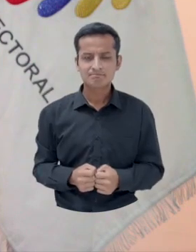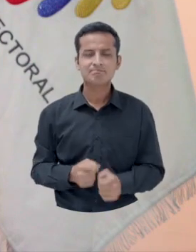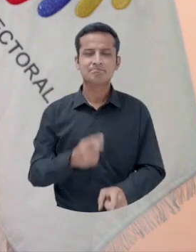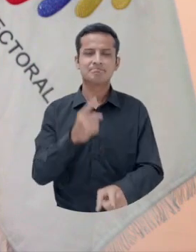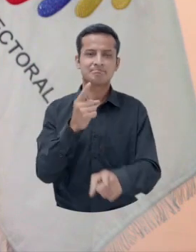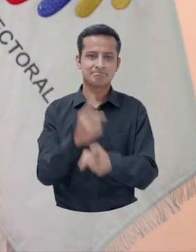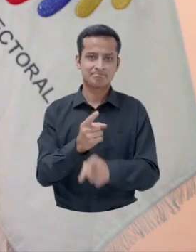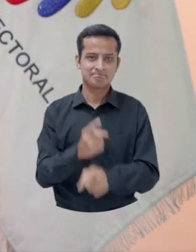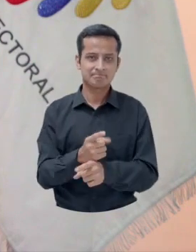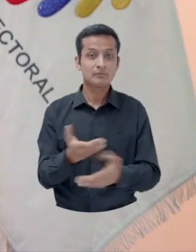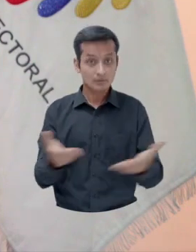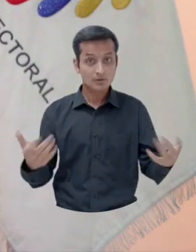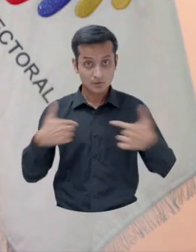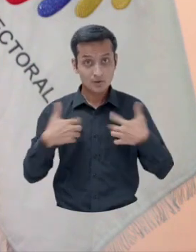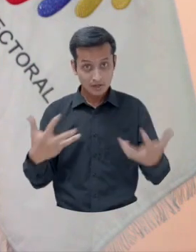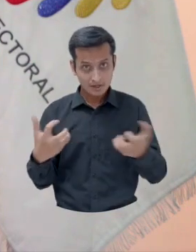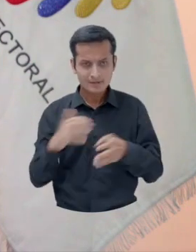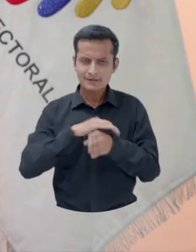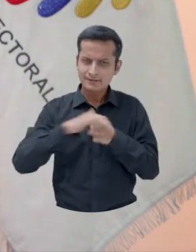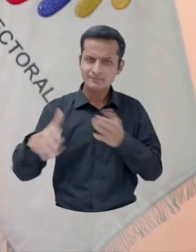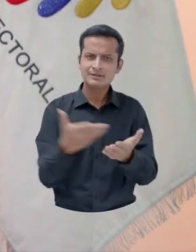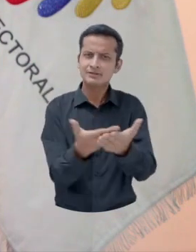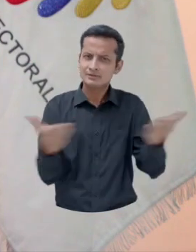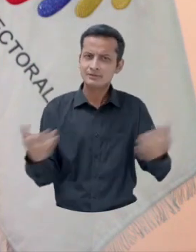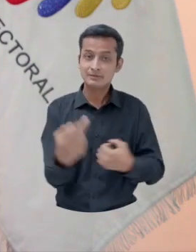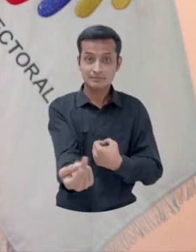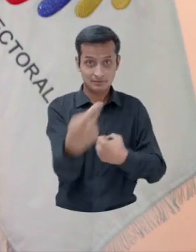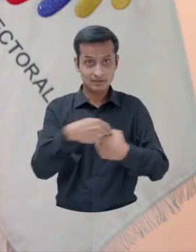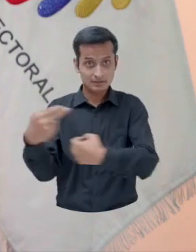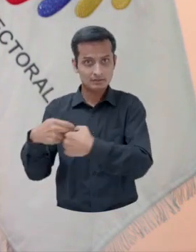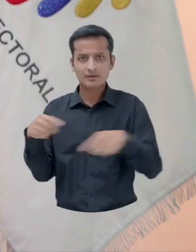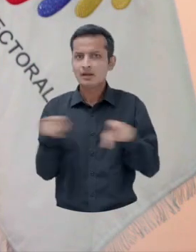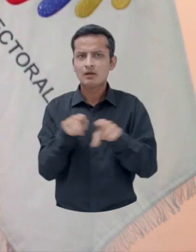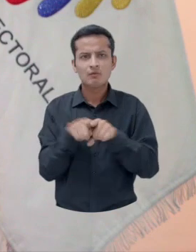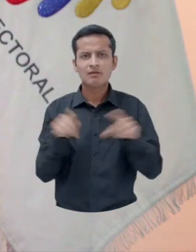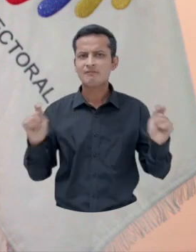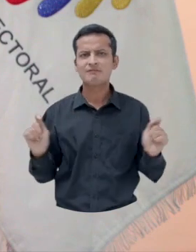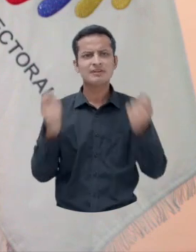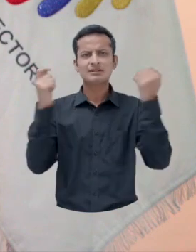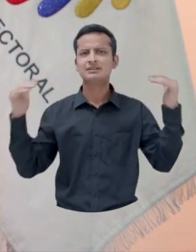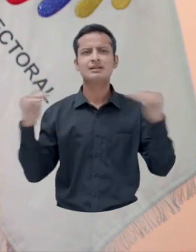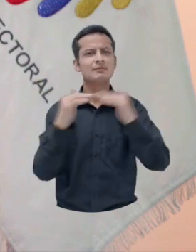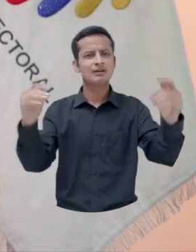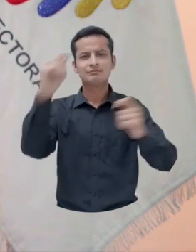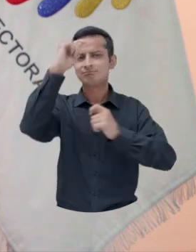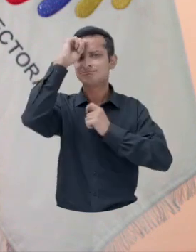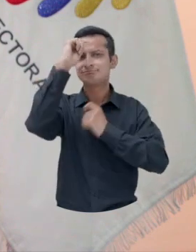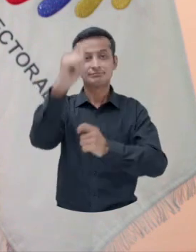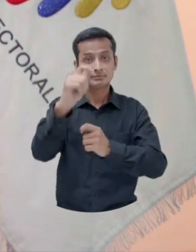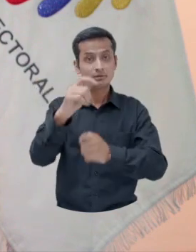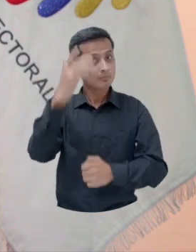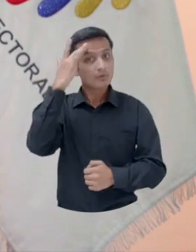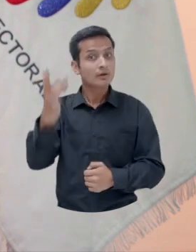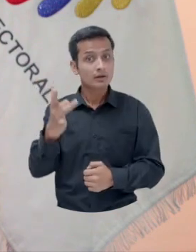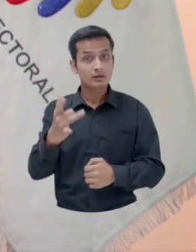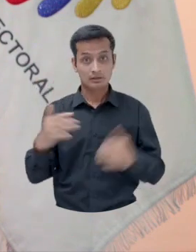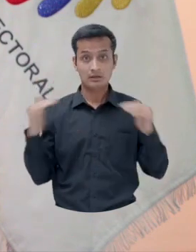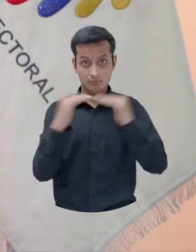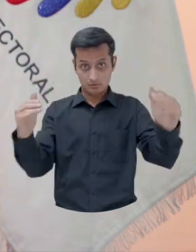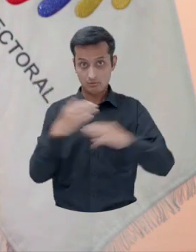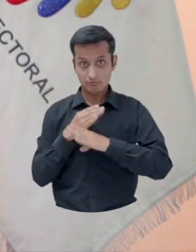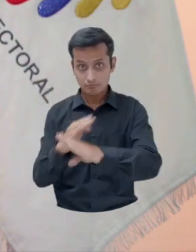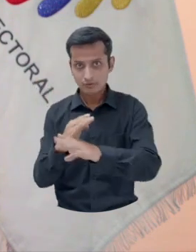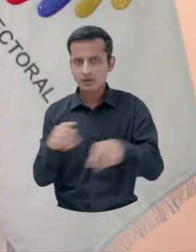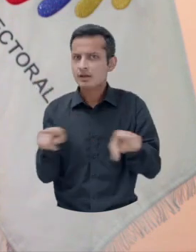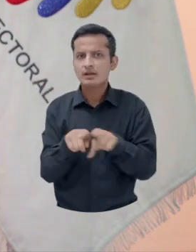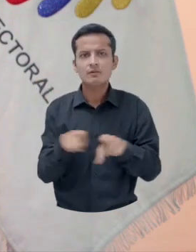separan. Por ello, los invito a vivir esta jornada como una fiesta cívica y pacífica,